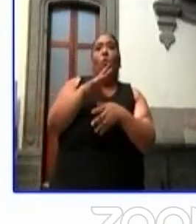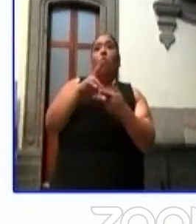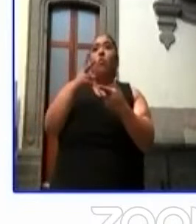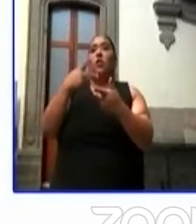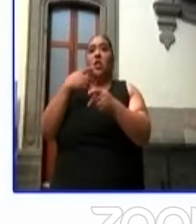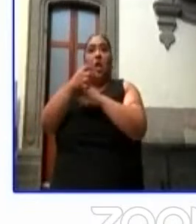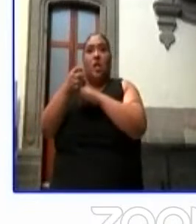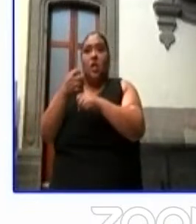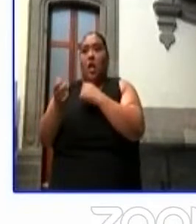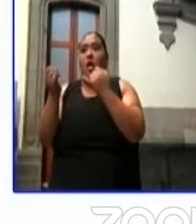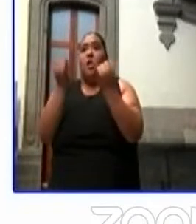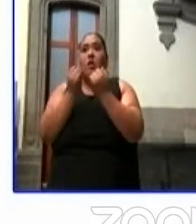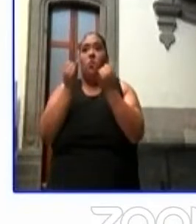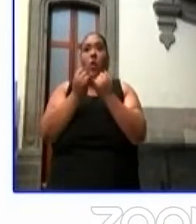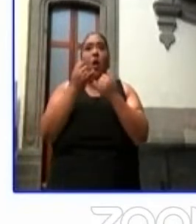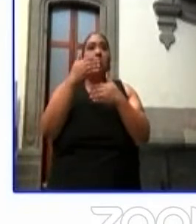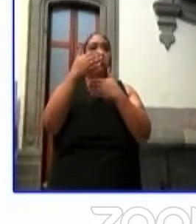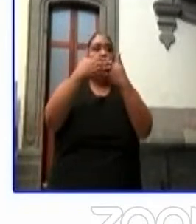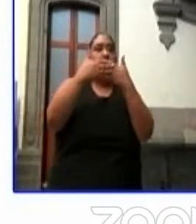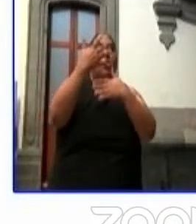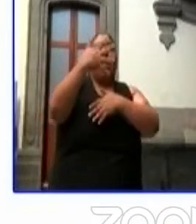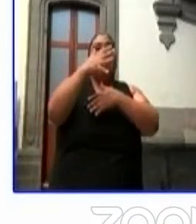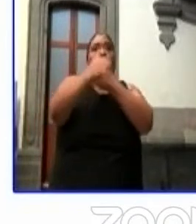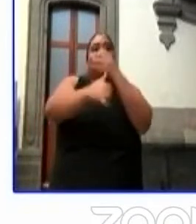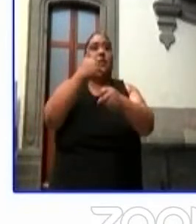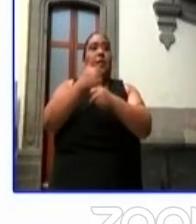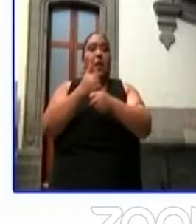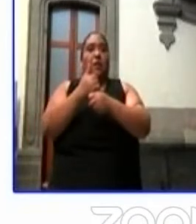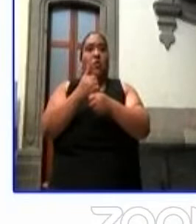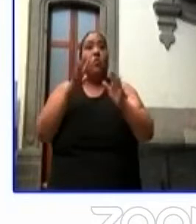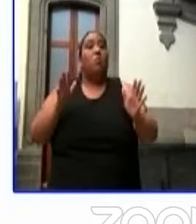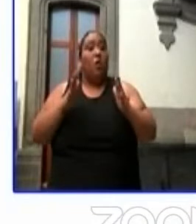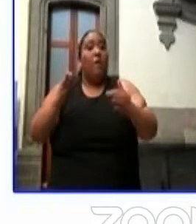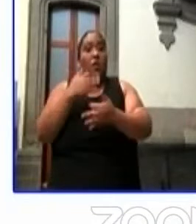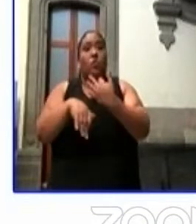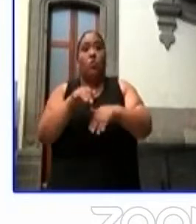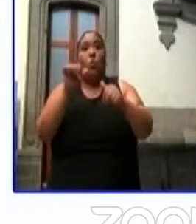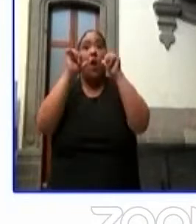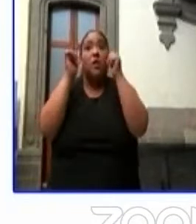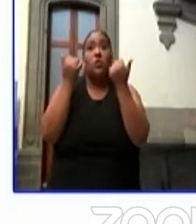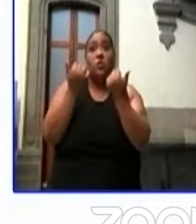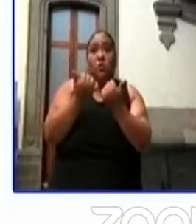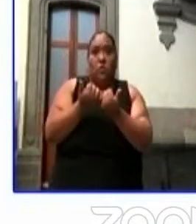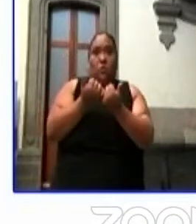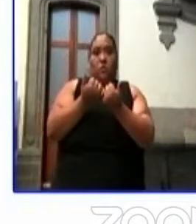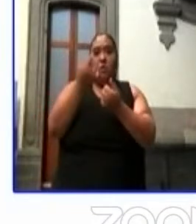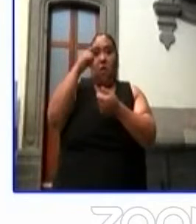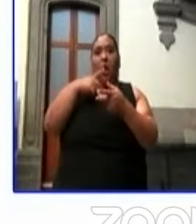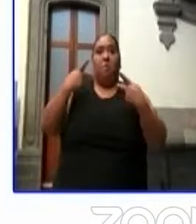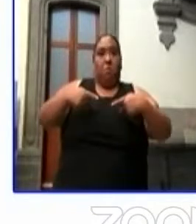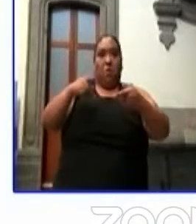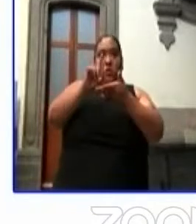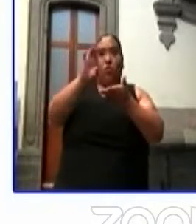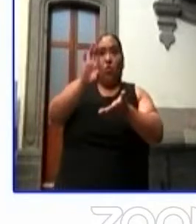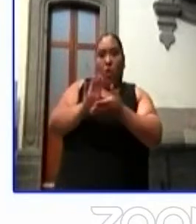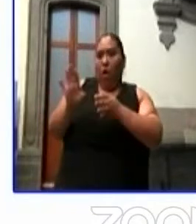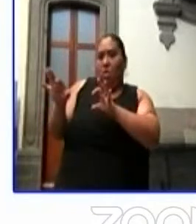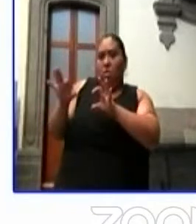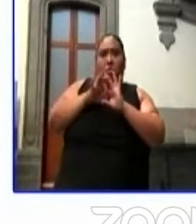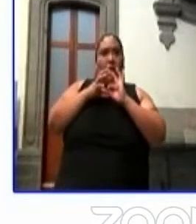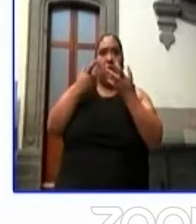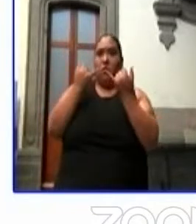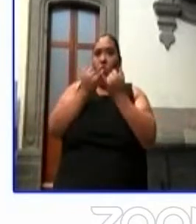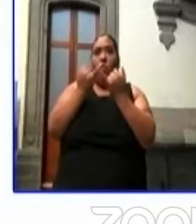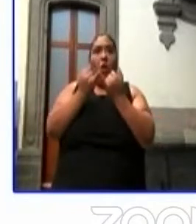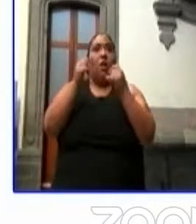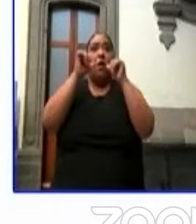que puedan generar estos planes, motivar a las organizaciones de y para personas con discapacidad, a las organizaciones de la sociedad